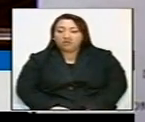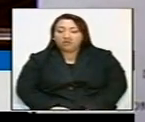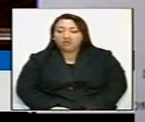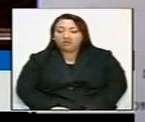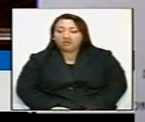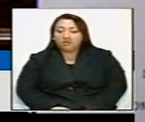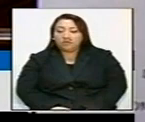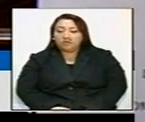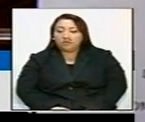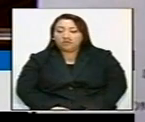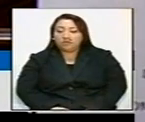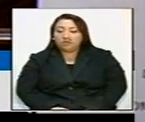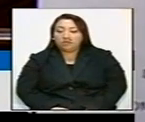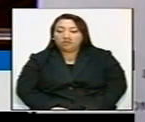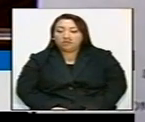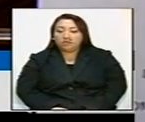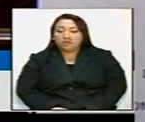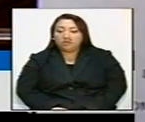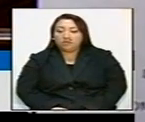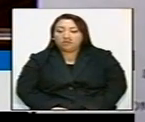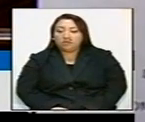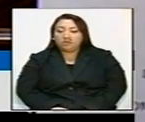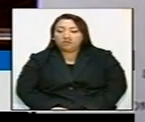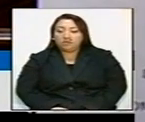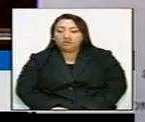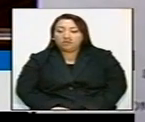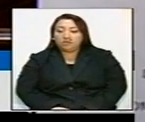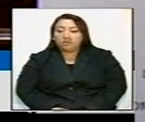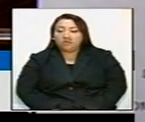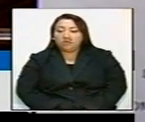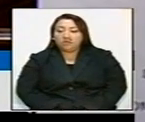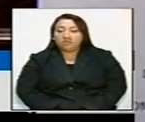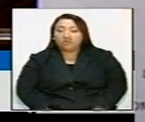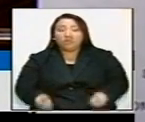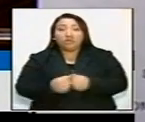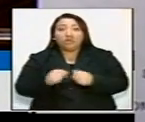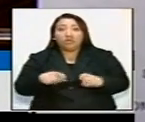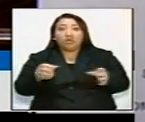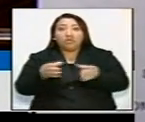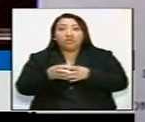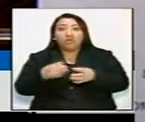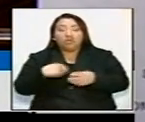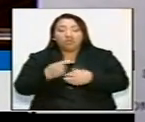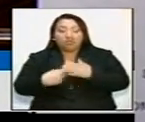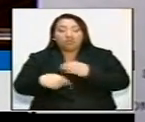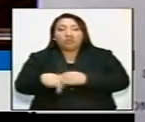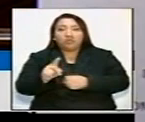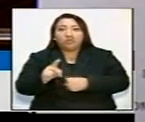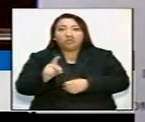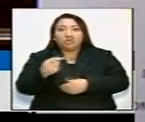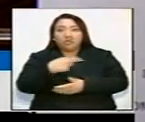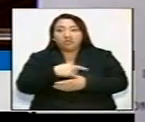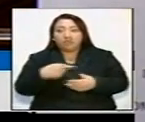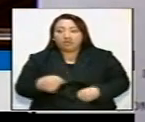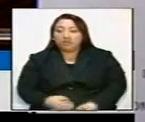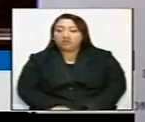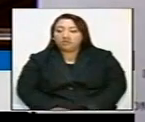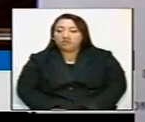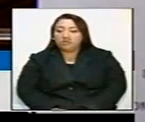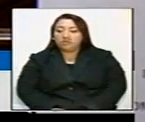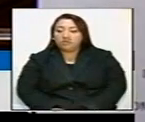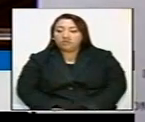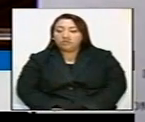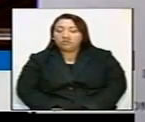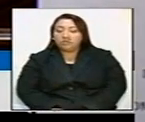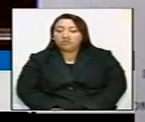CNC. Y en el marco también de estos comités, lo que vamos a hacer en las próximas semanas, y es un proceso que hemos